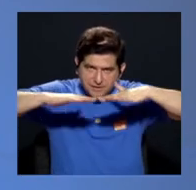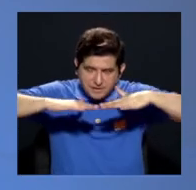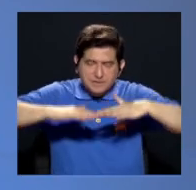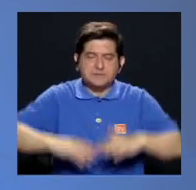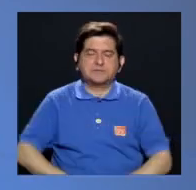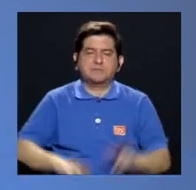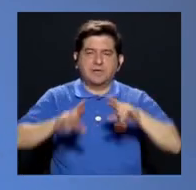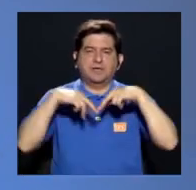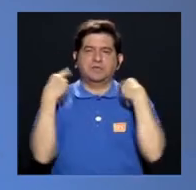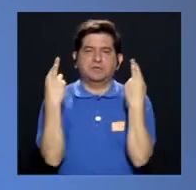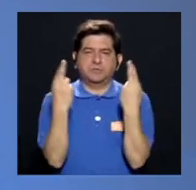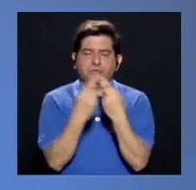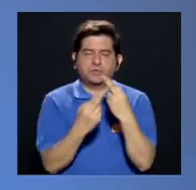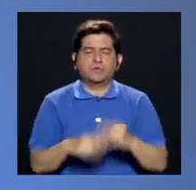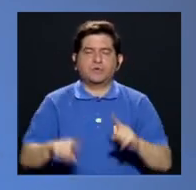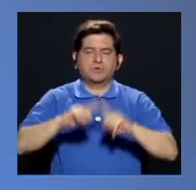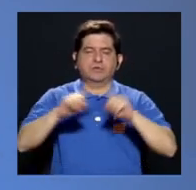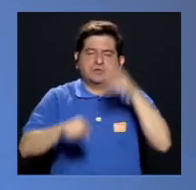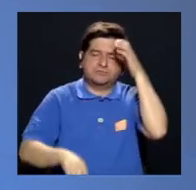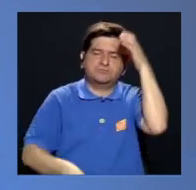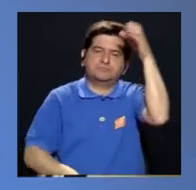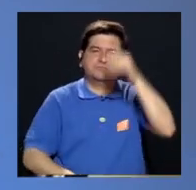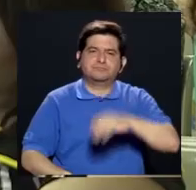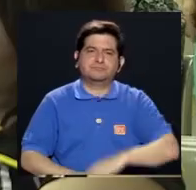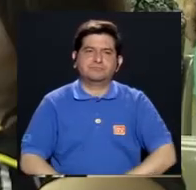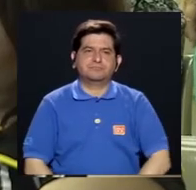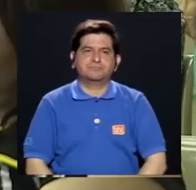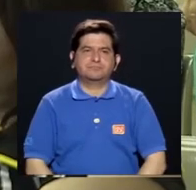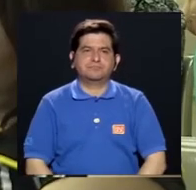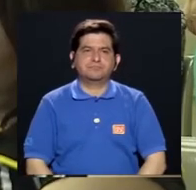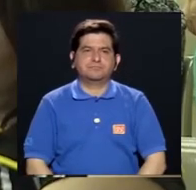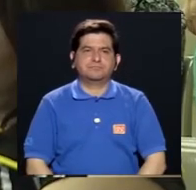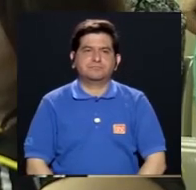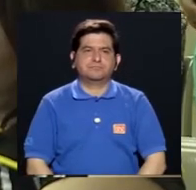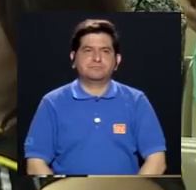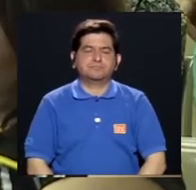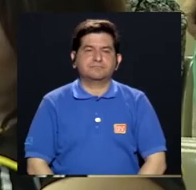de encuentro intercultural,